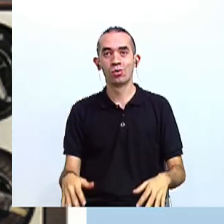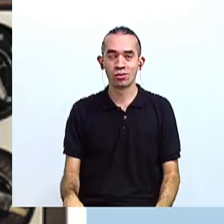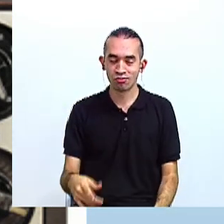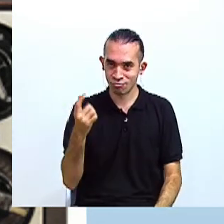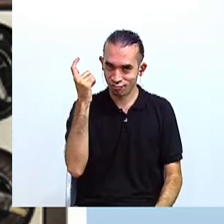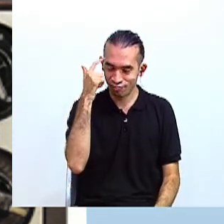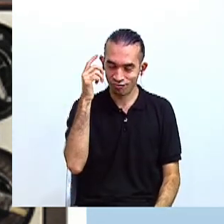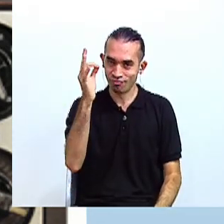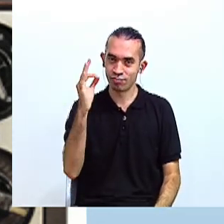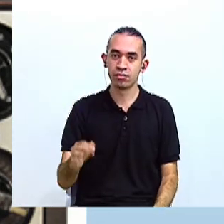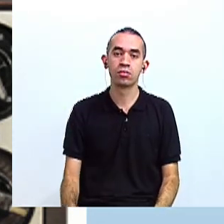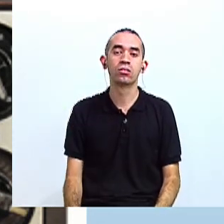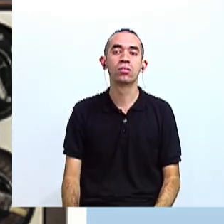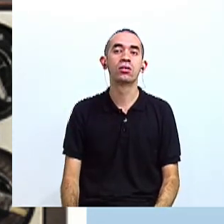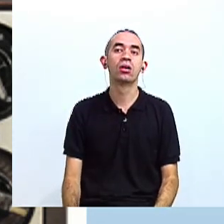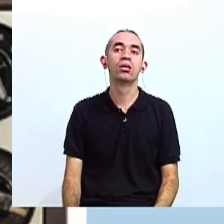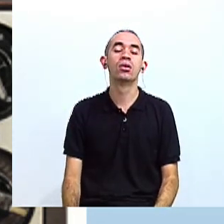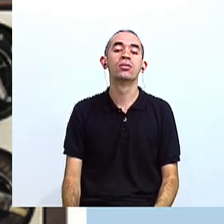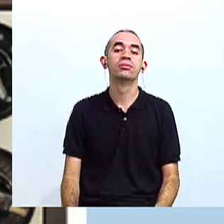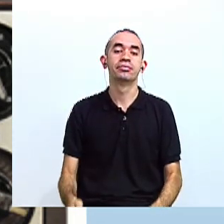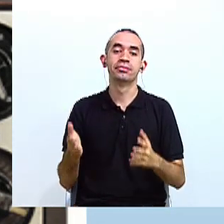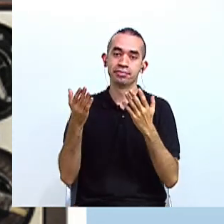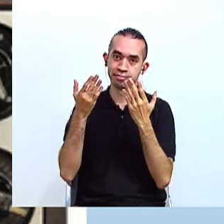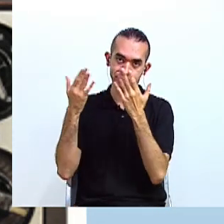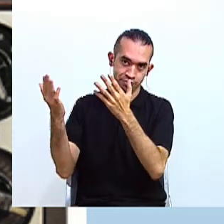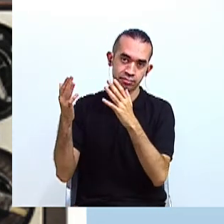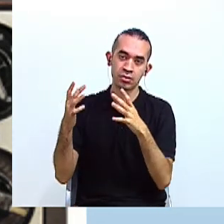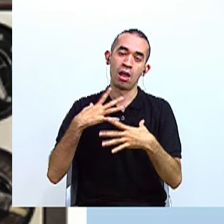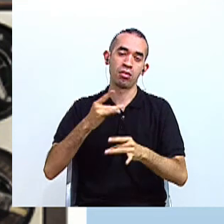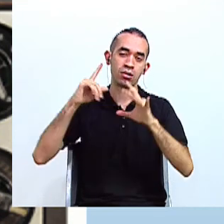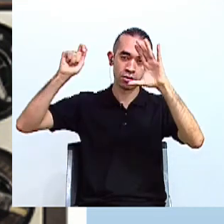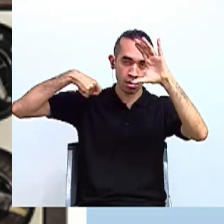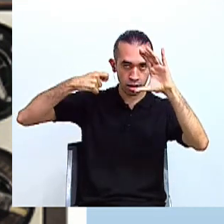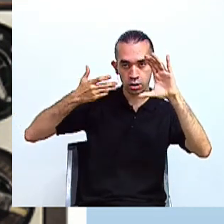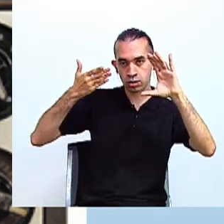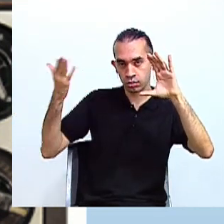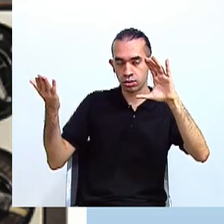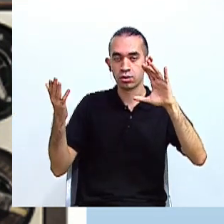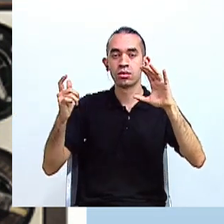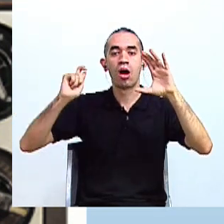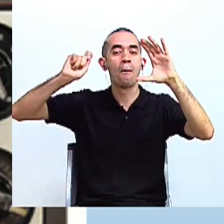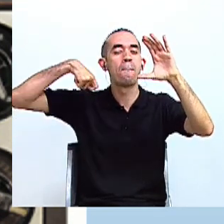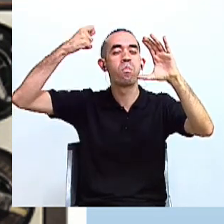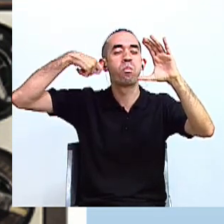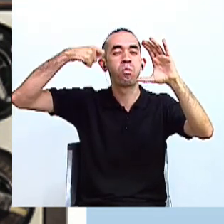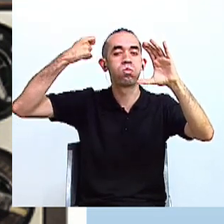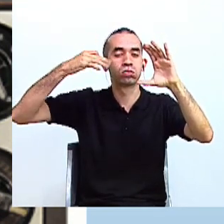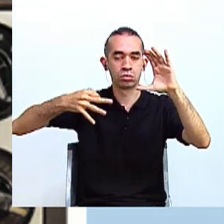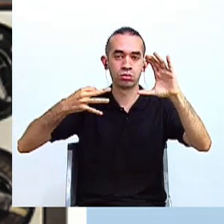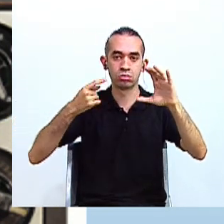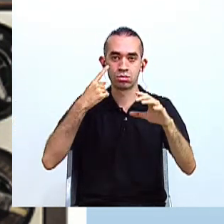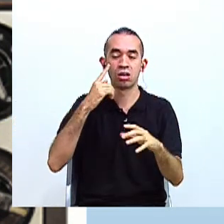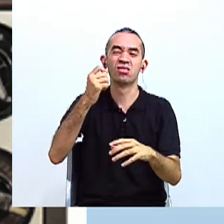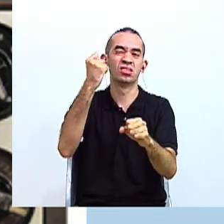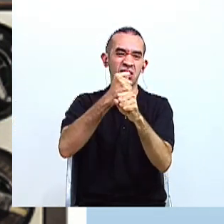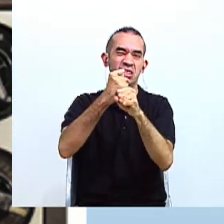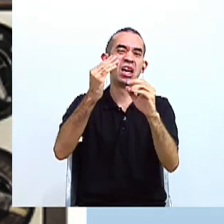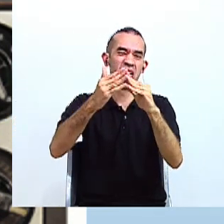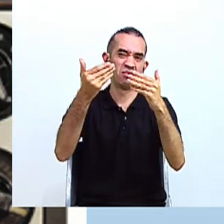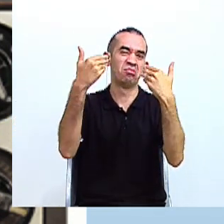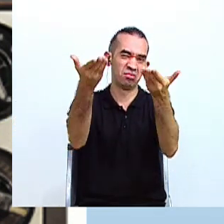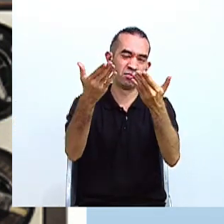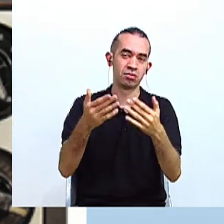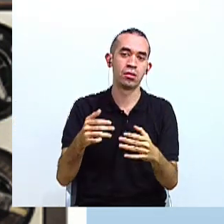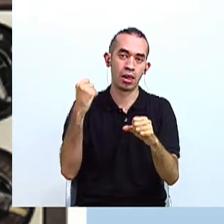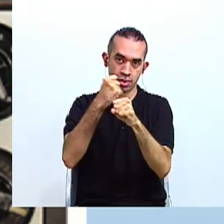bien. Quiero compartir con ustedes un material muy interesante, una película. Es más, se las voy a dejar de tarea. Esta va a